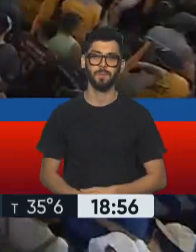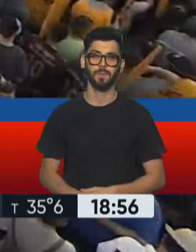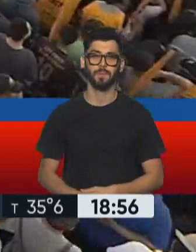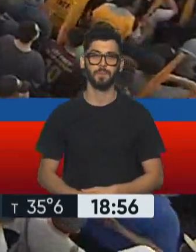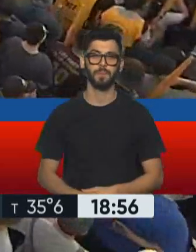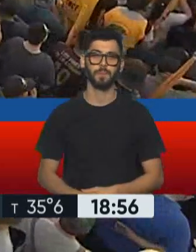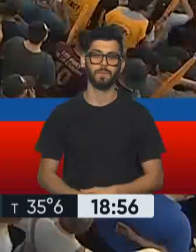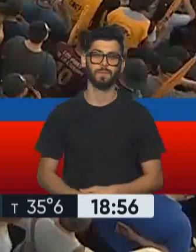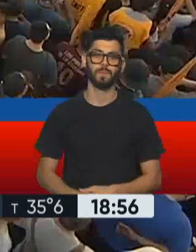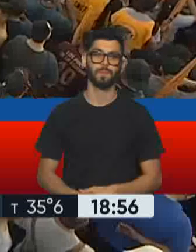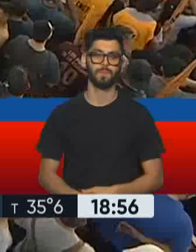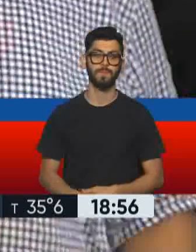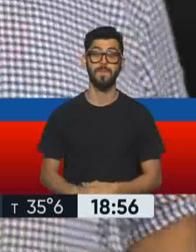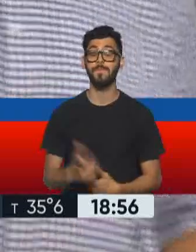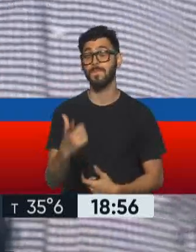Les decía